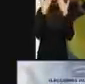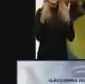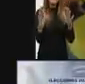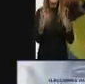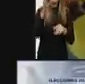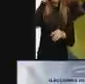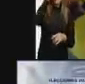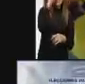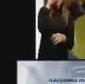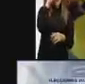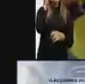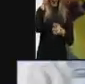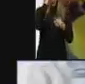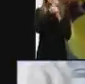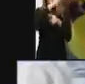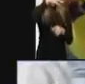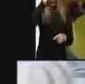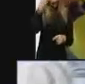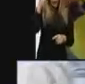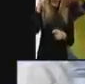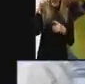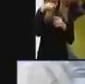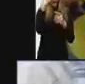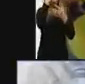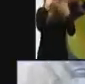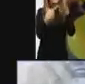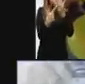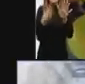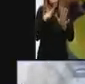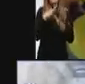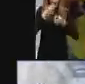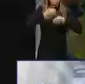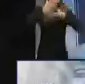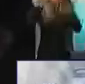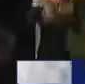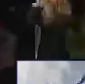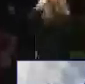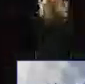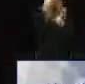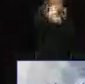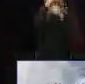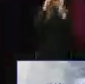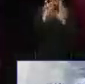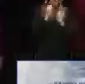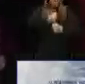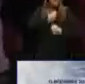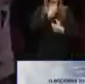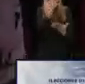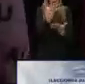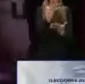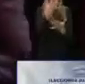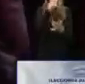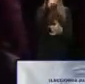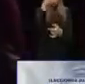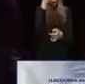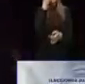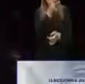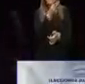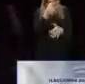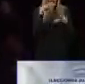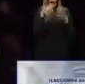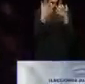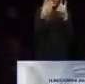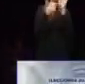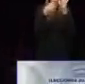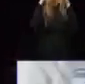en Twitter y en todas las que pues se han puesto a disposición para que los guatemaltecos puedan expresarse. Ahí lo observamos entonces, esa